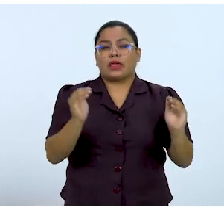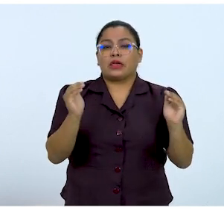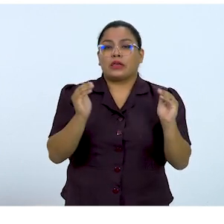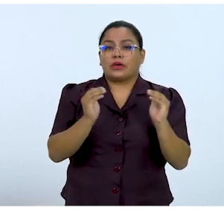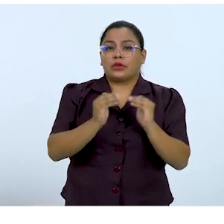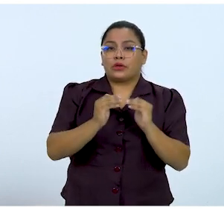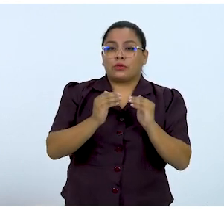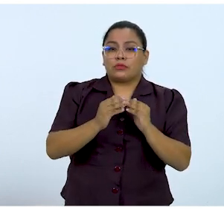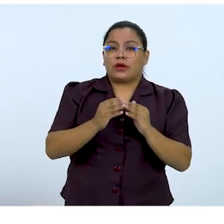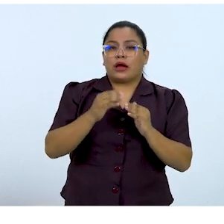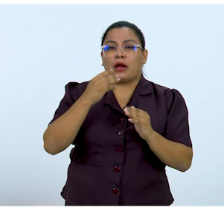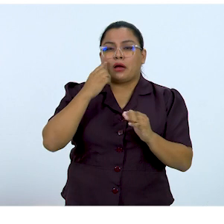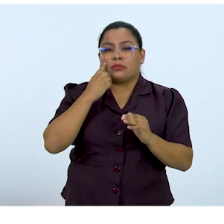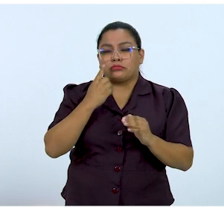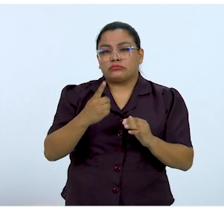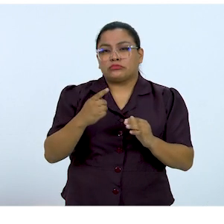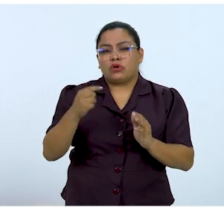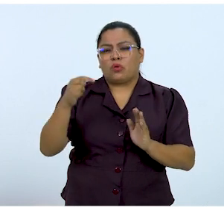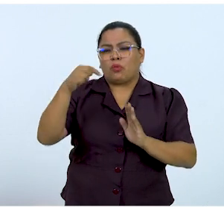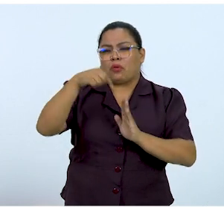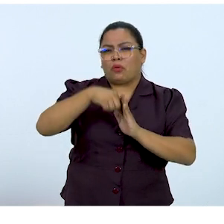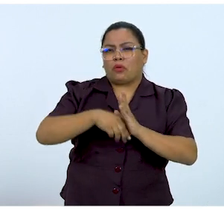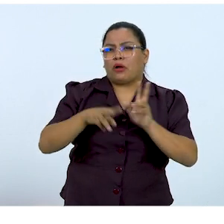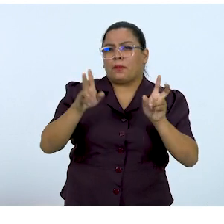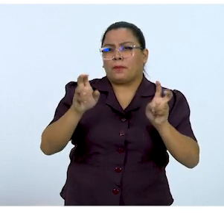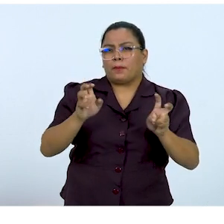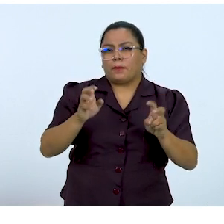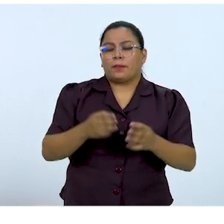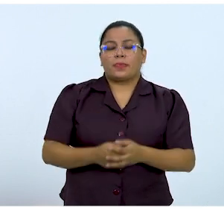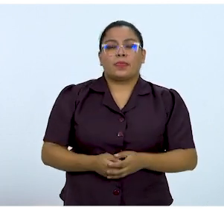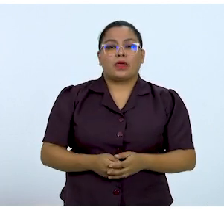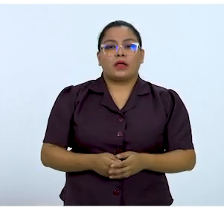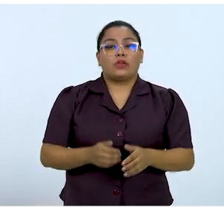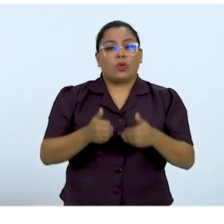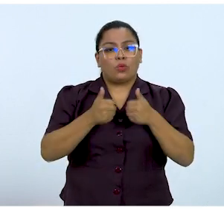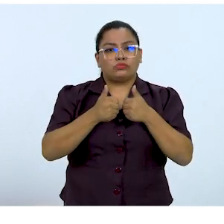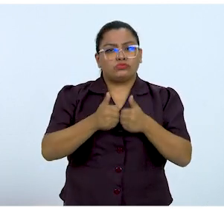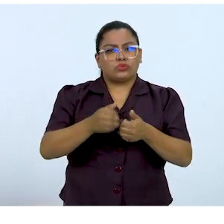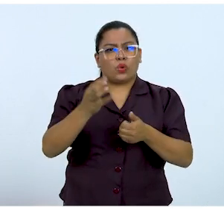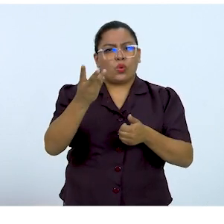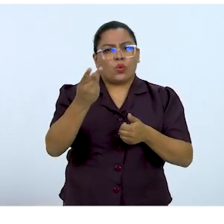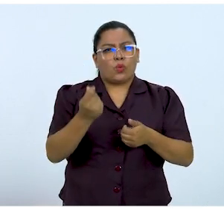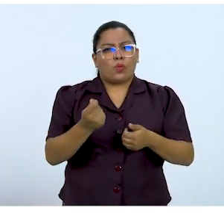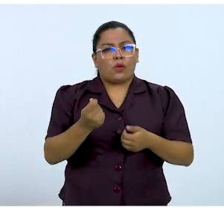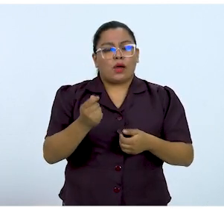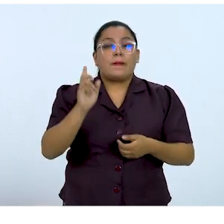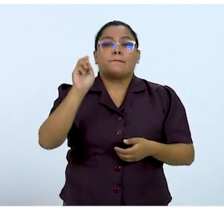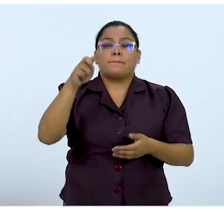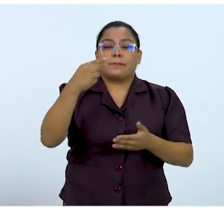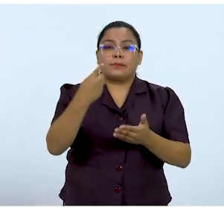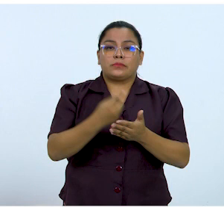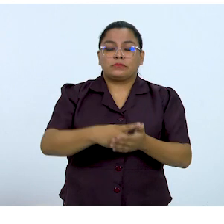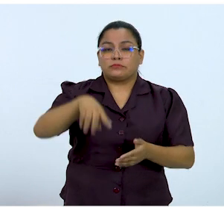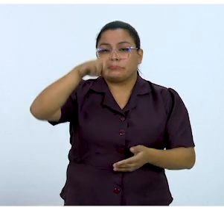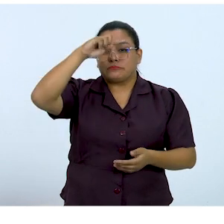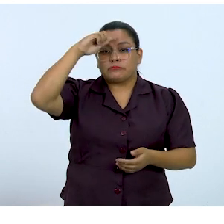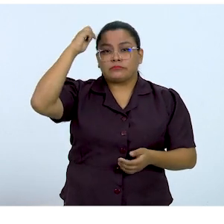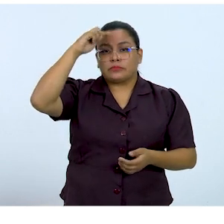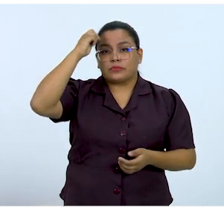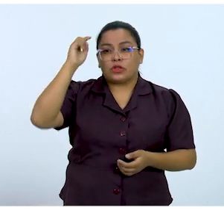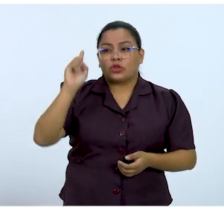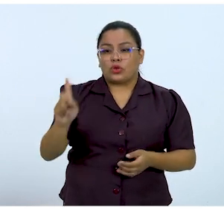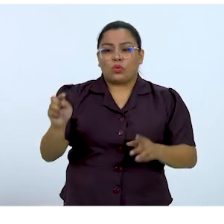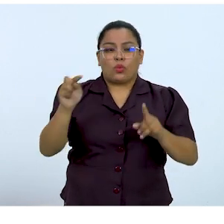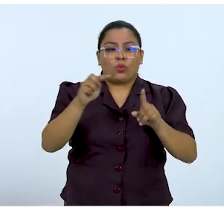y también difieren en profundidad. Con respecto a los conjuntos numéricos, en primer grado se trabaja únicamente con